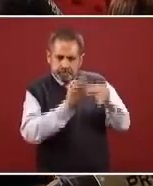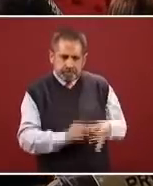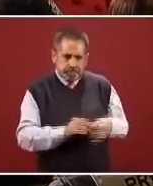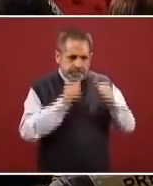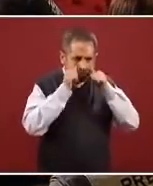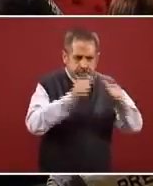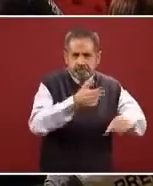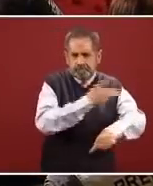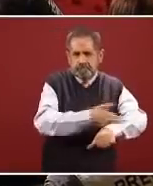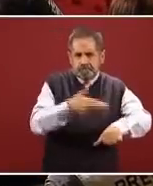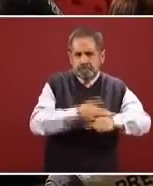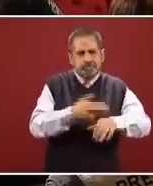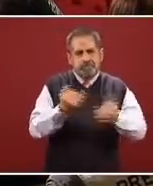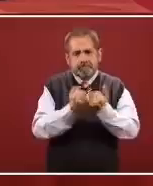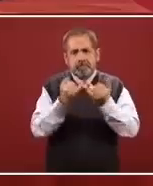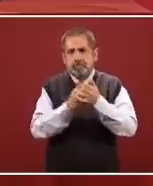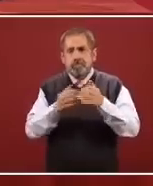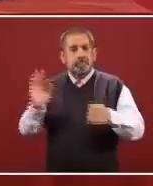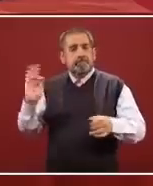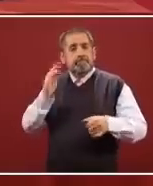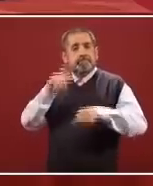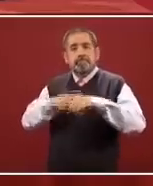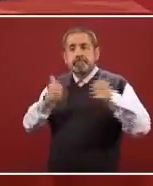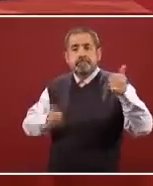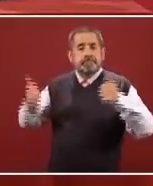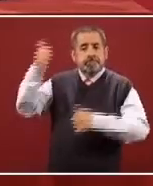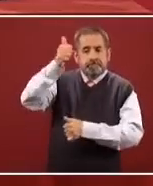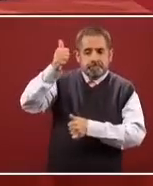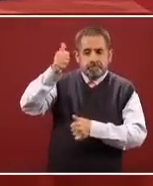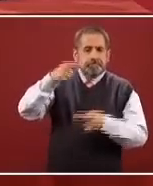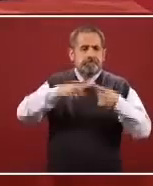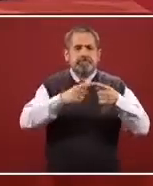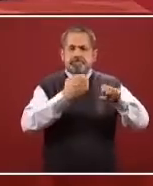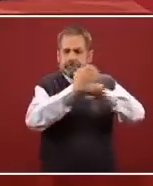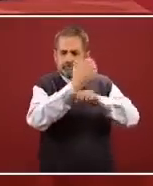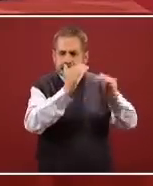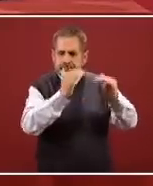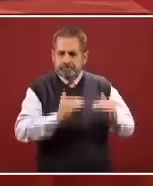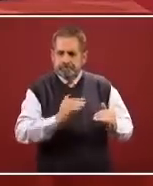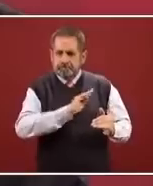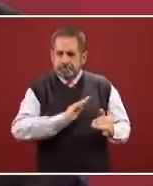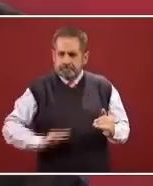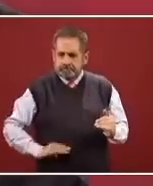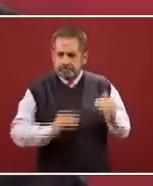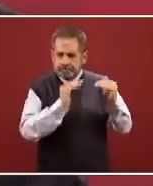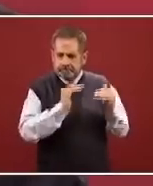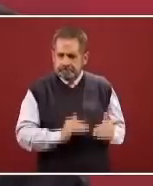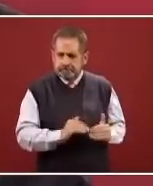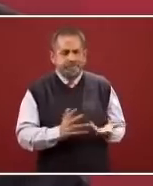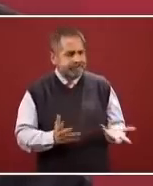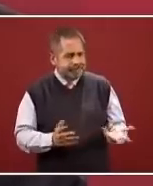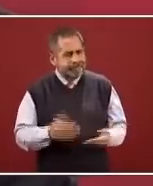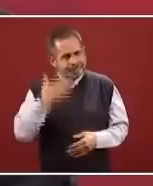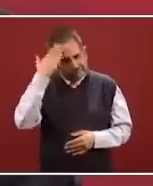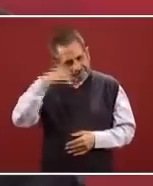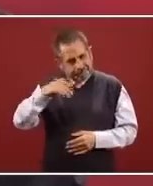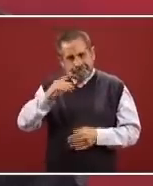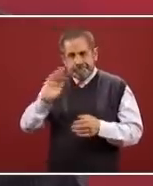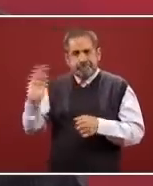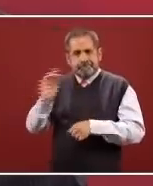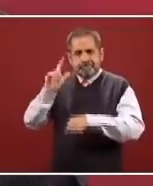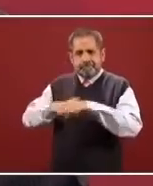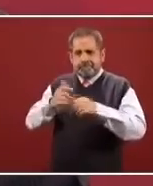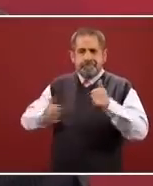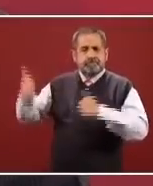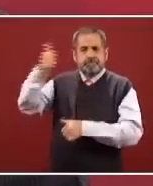estas jurisdicciones y también maneja infraestructura de atención médica en los estados. Y tenemos el nivel federal, que tiene esta